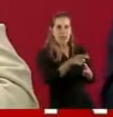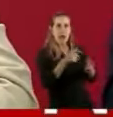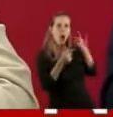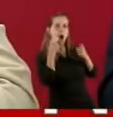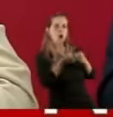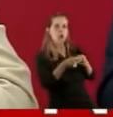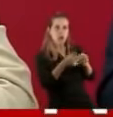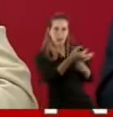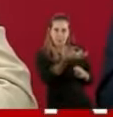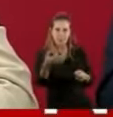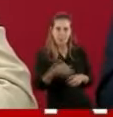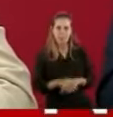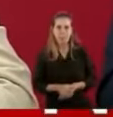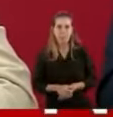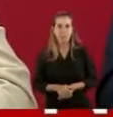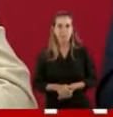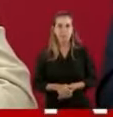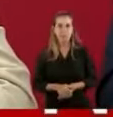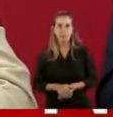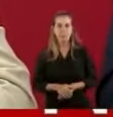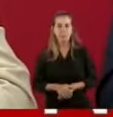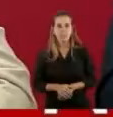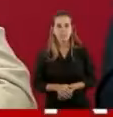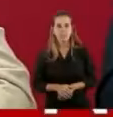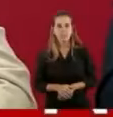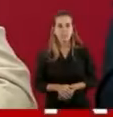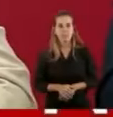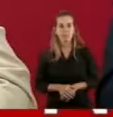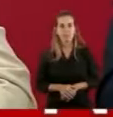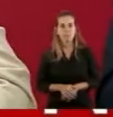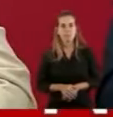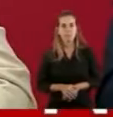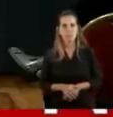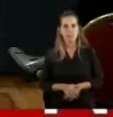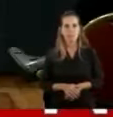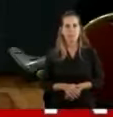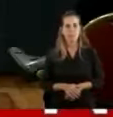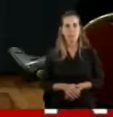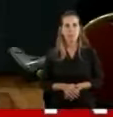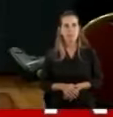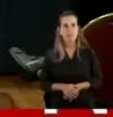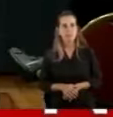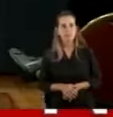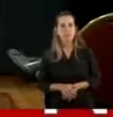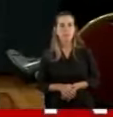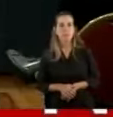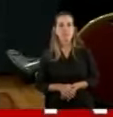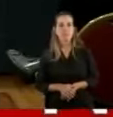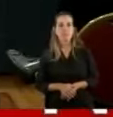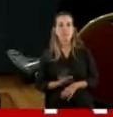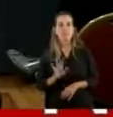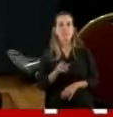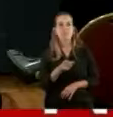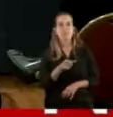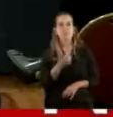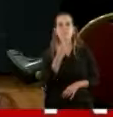es correcto ese número. Aquí. Para RTS, la pregunta